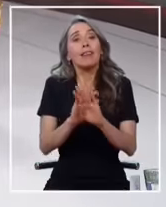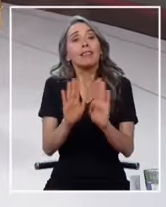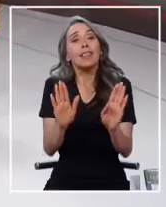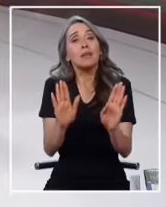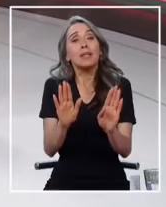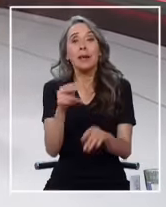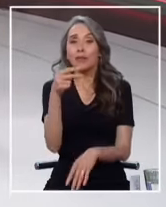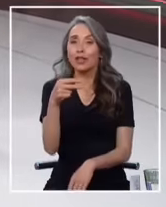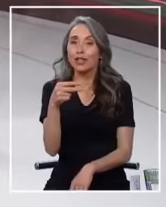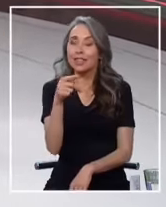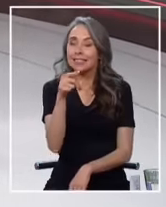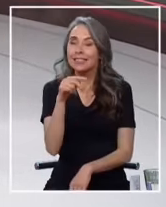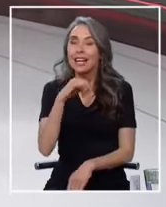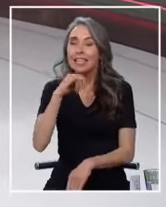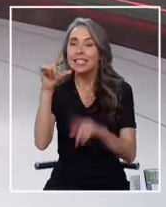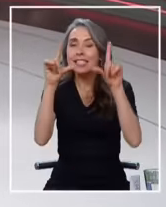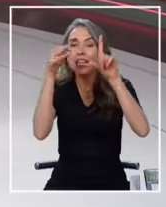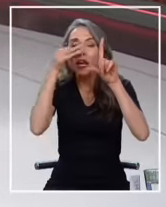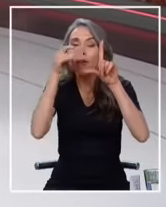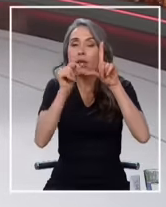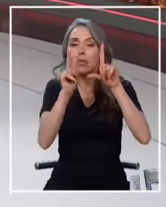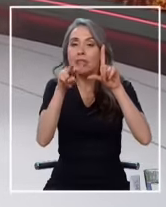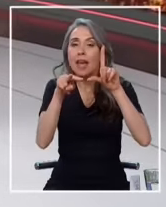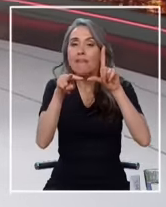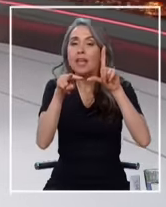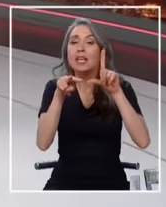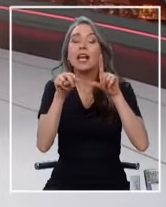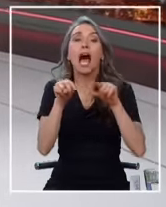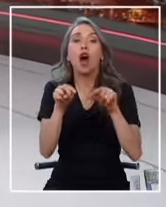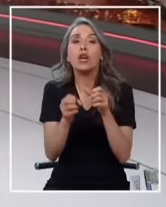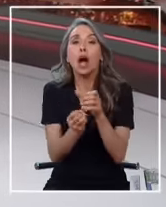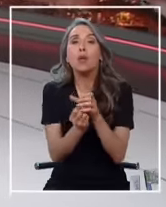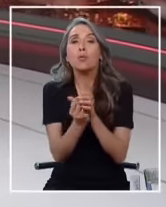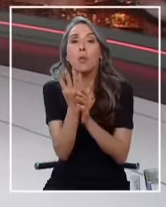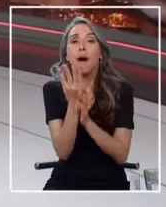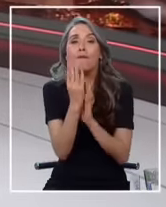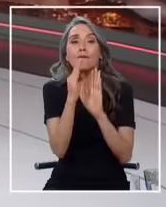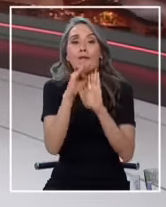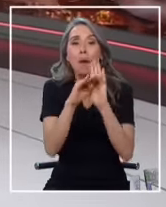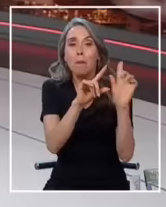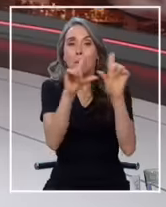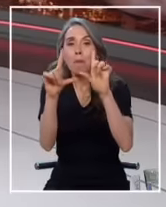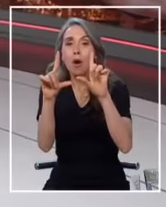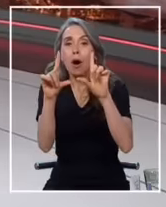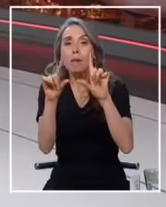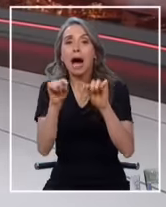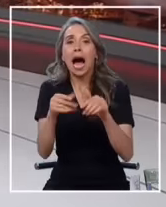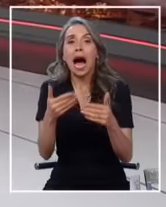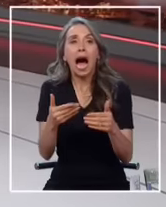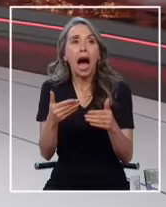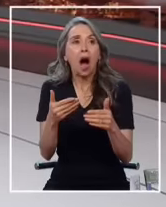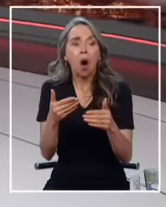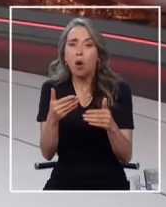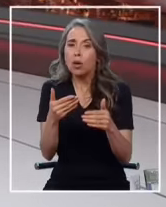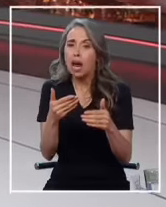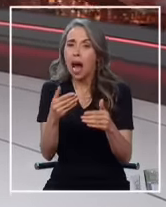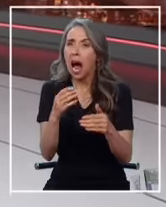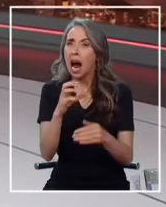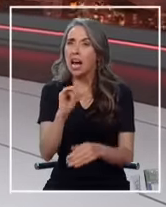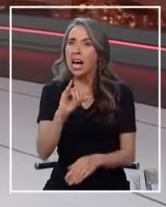Terminamos aquí las noticias, pero quédese en TVN porque ya viene un nuevo capítulo de Ahora Caigo Prime.